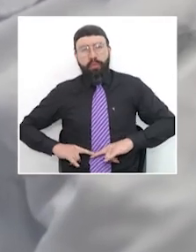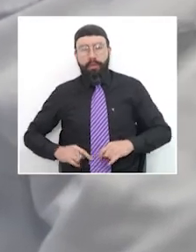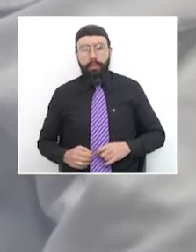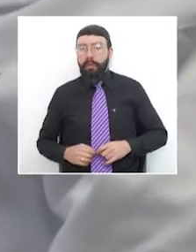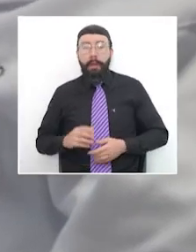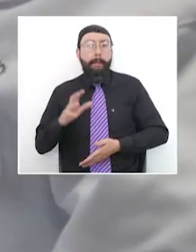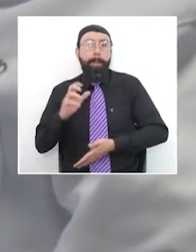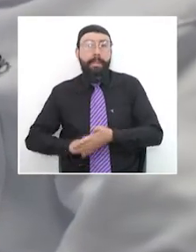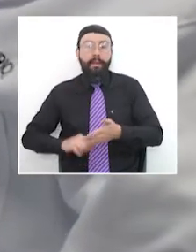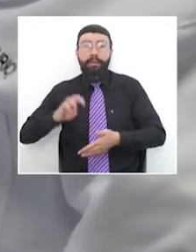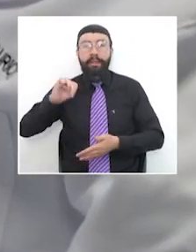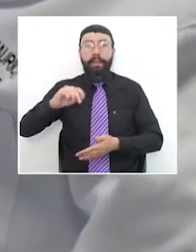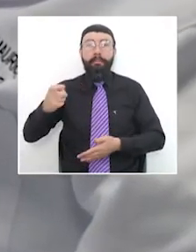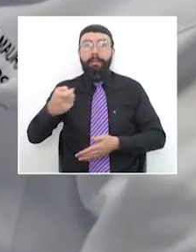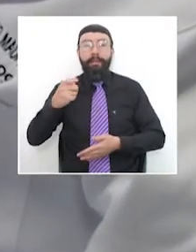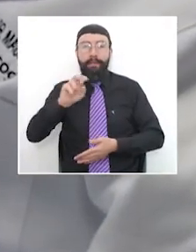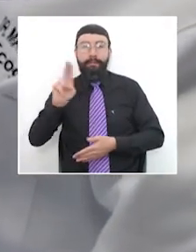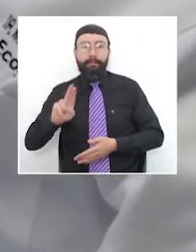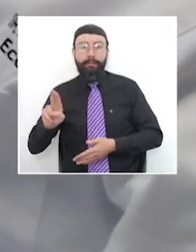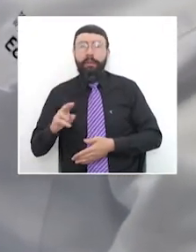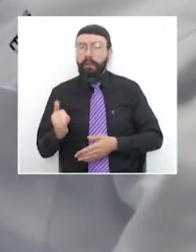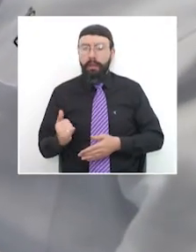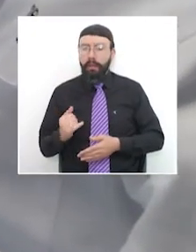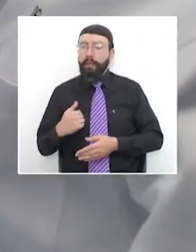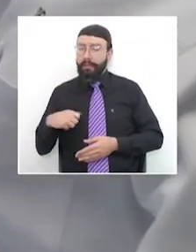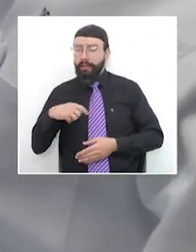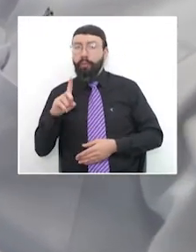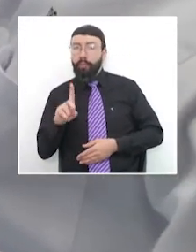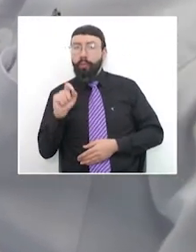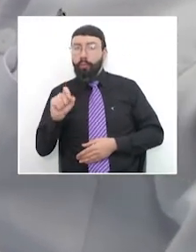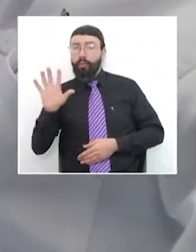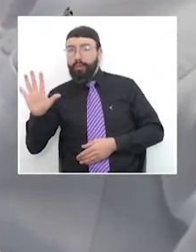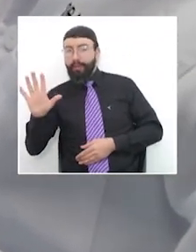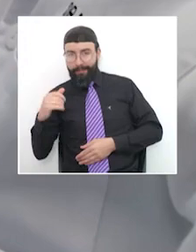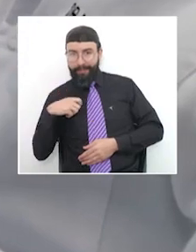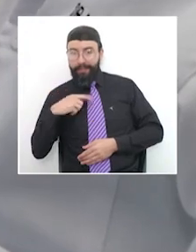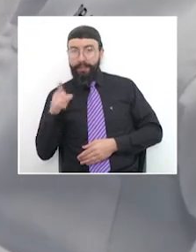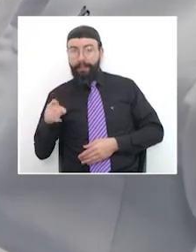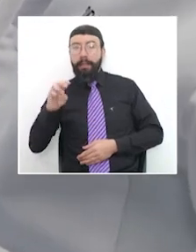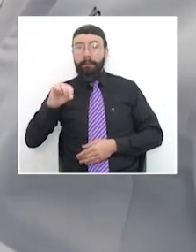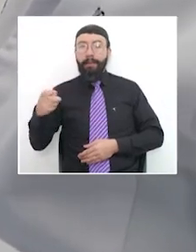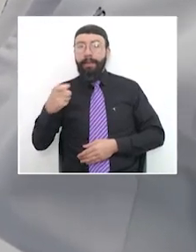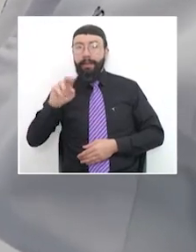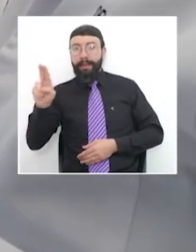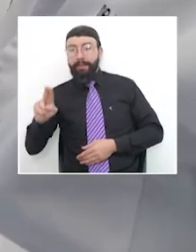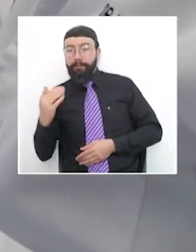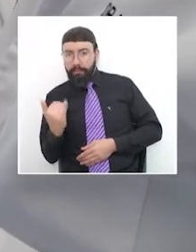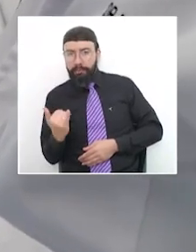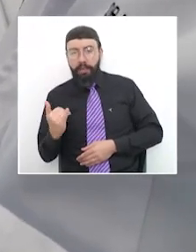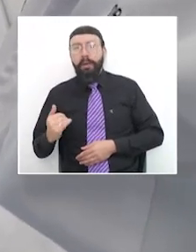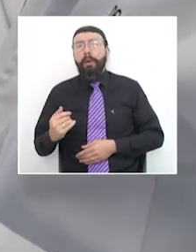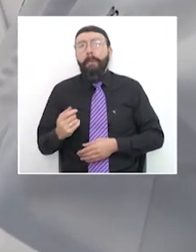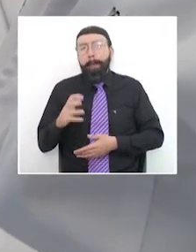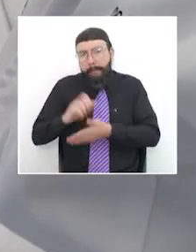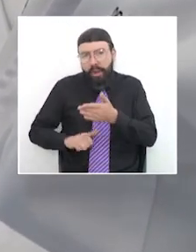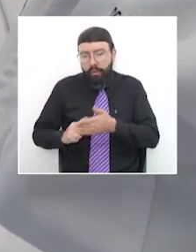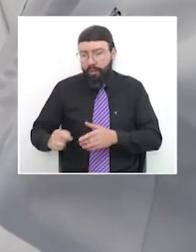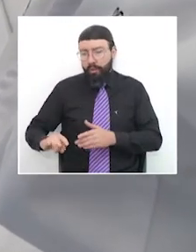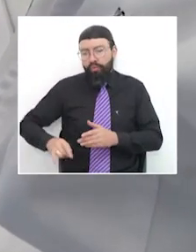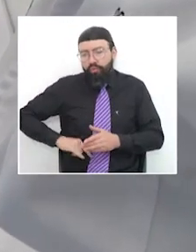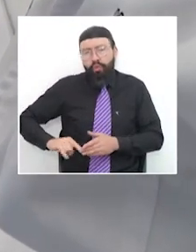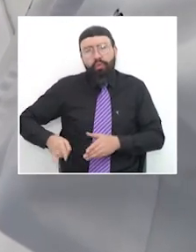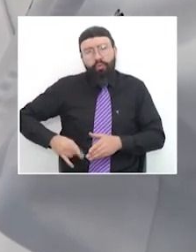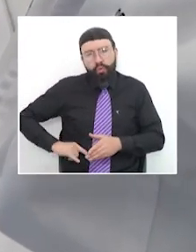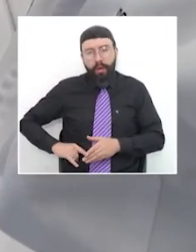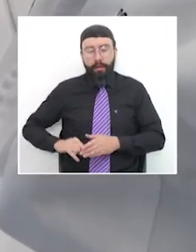menos megahertz, este tiene 3.5 megahertz, entre menos megahertz hay mayor profundidad, menor resolución y